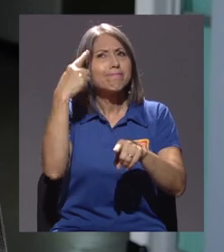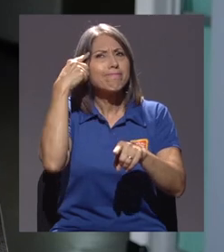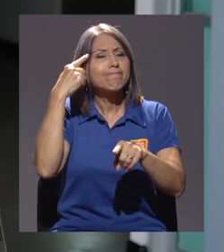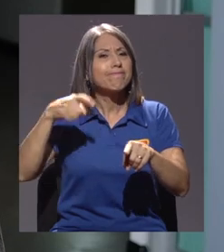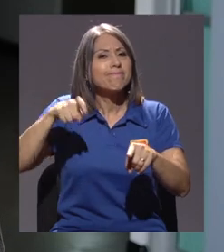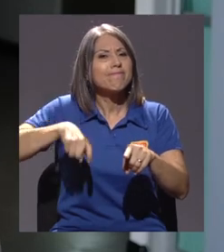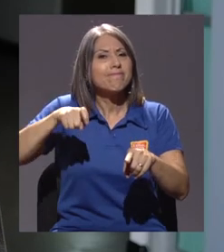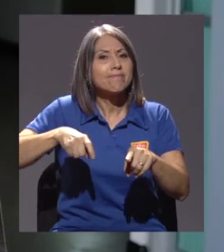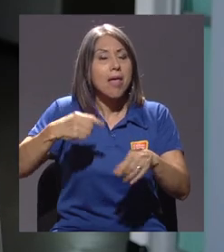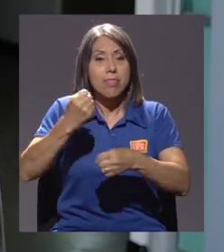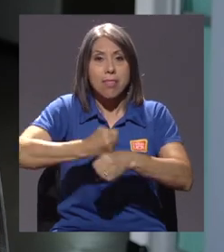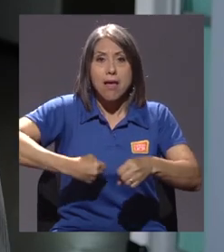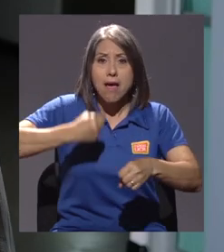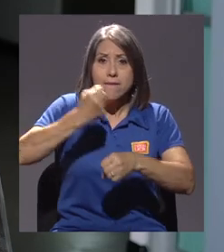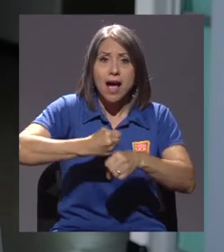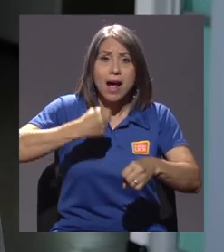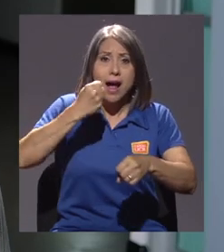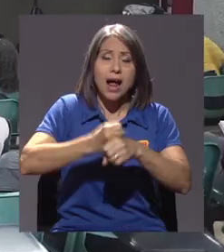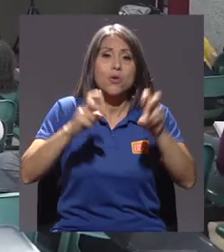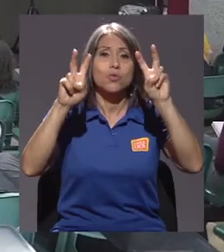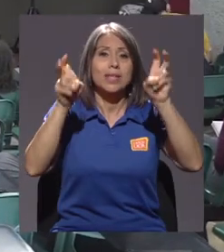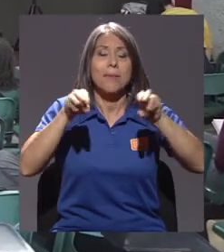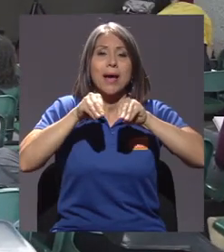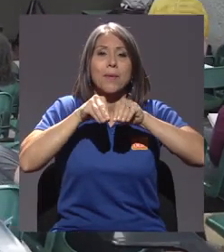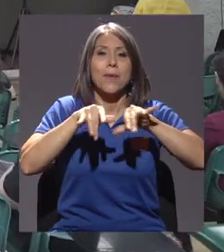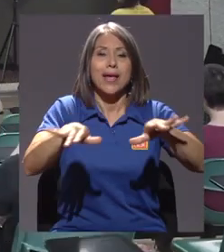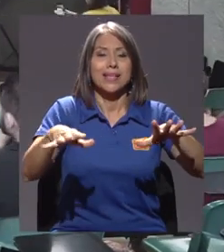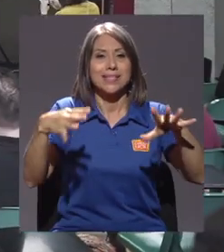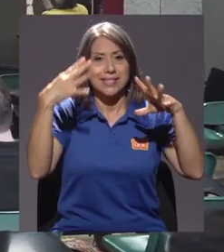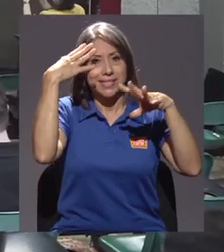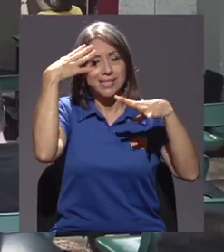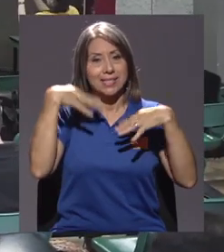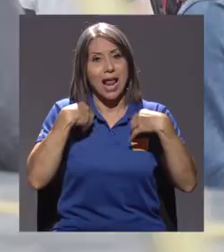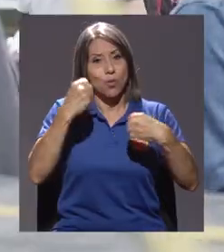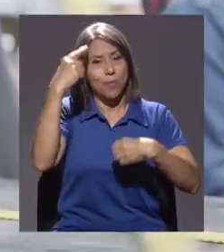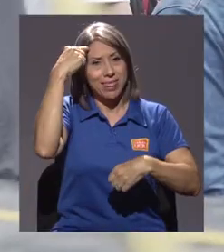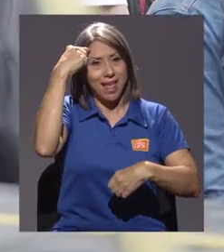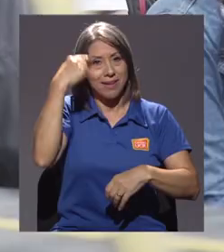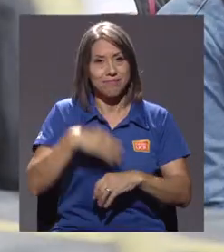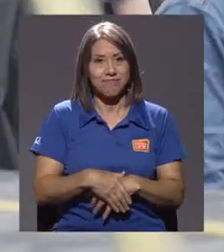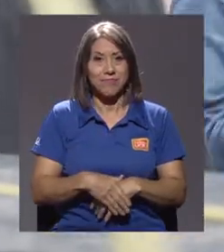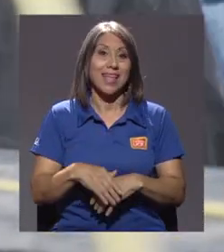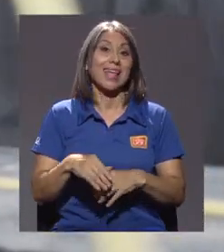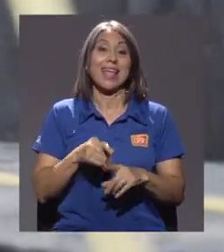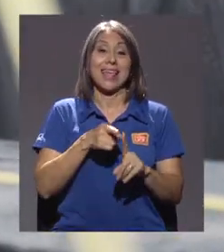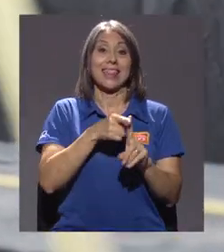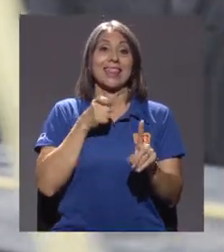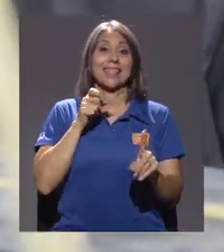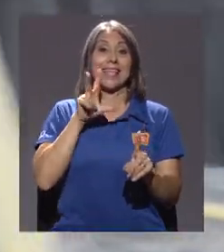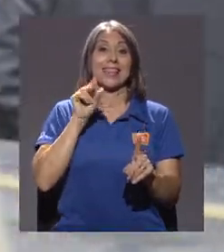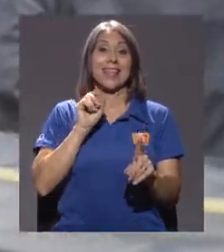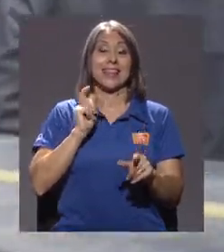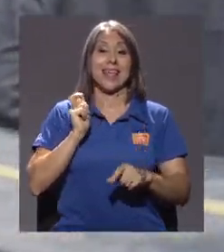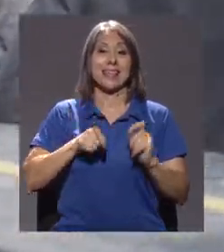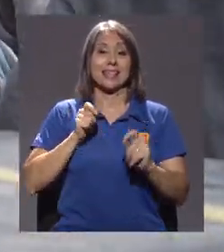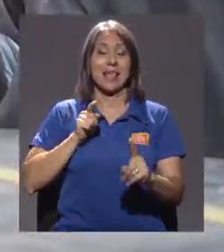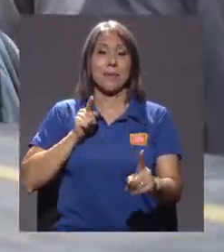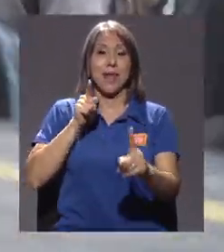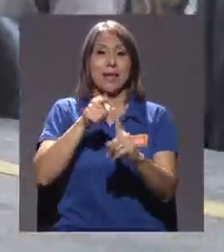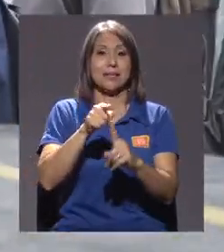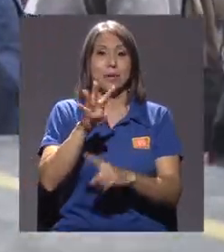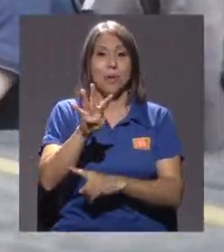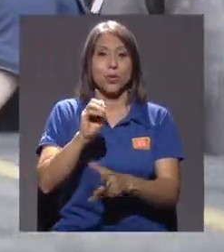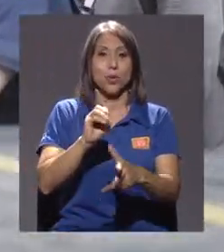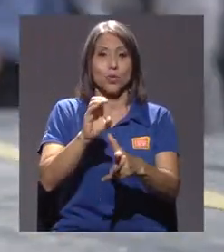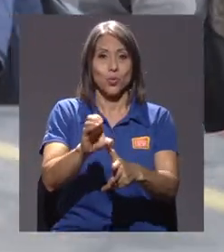parte de la necesidad trabajar un fuerte eje transversal sobre salud mental. En la semana del 30 de septiembre al 4 de